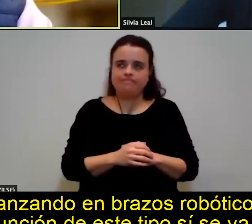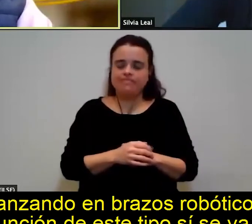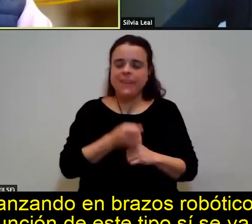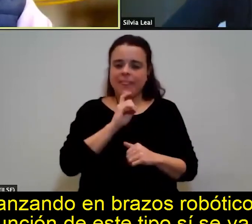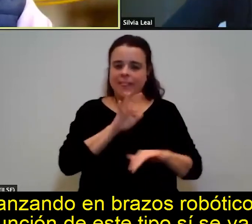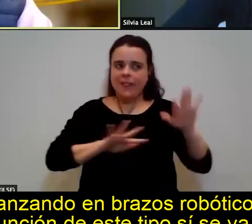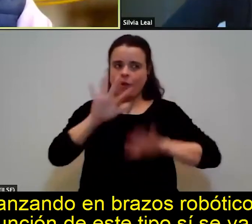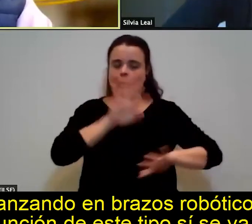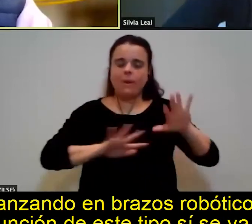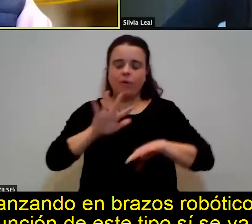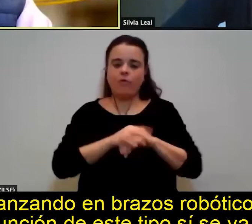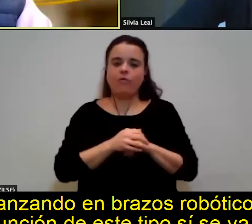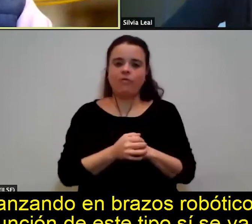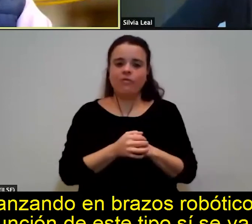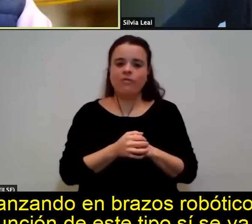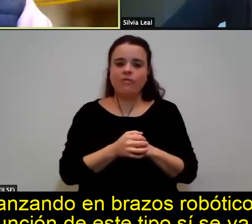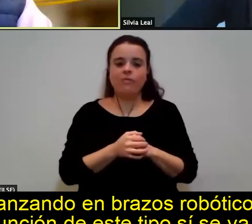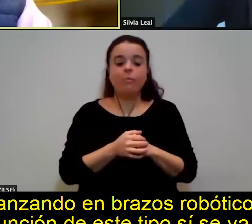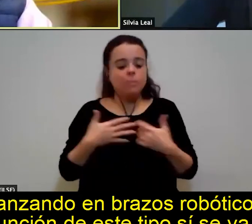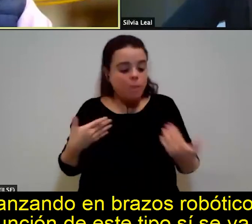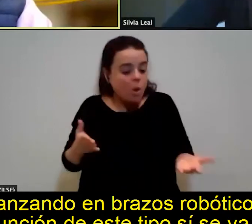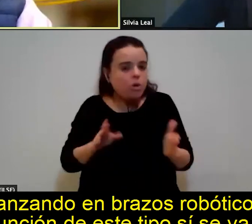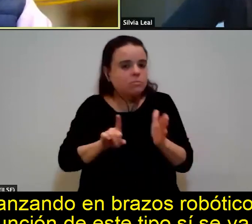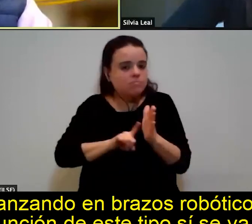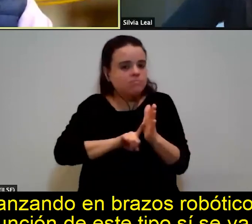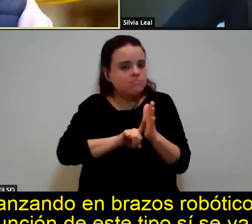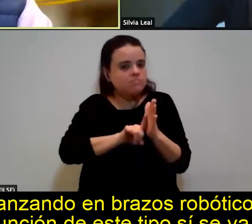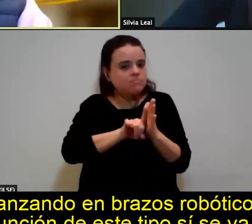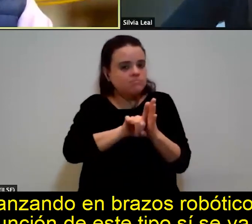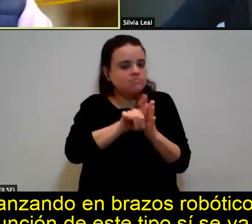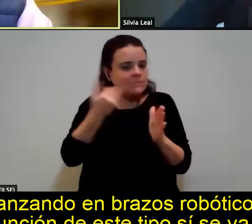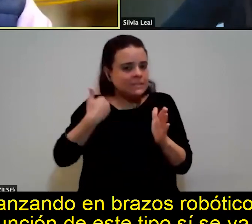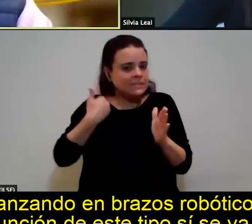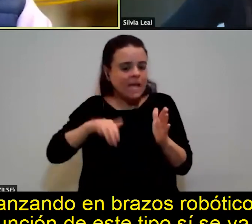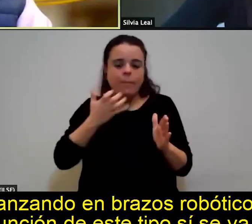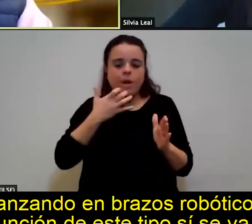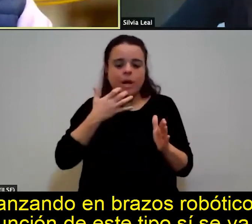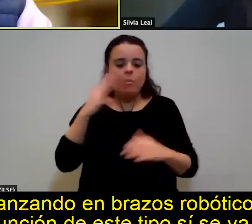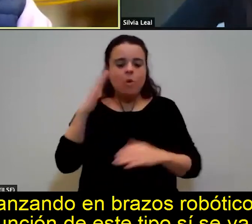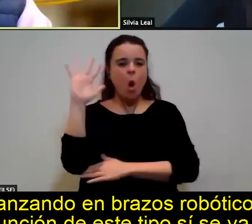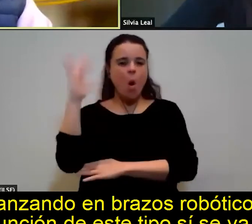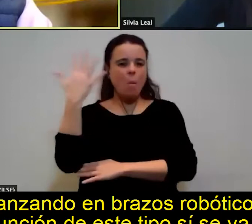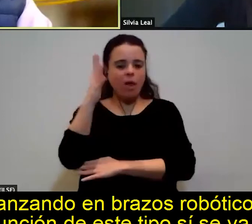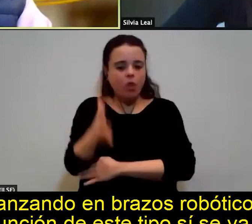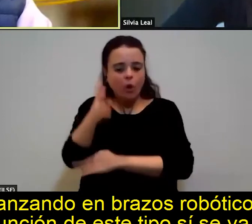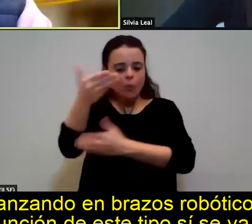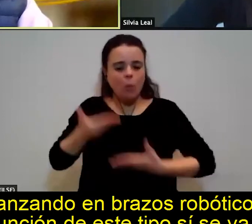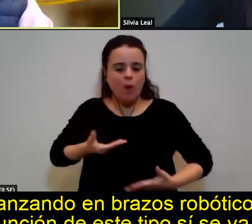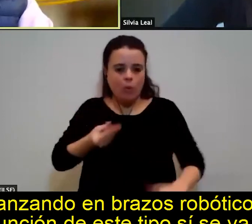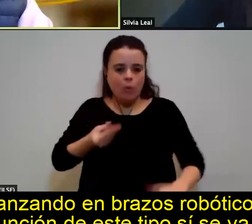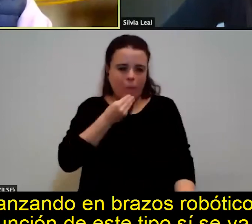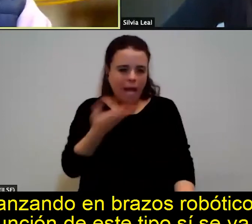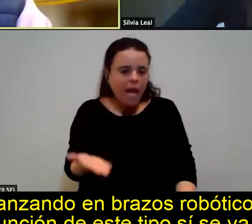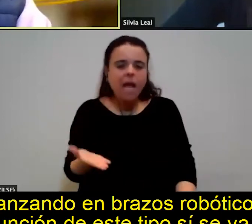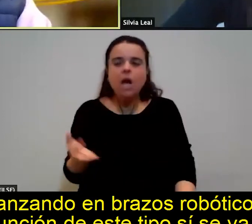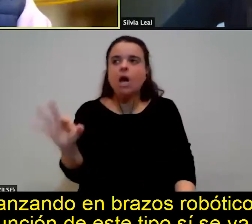¿no? Pero bueno, ya se está avanzando en brazos robóticos que te ayudan a comer, que te ayudan a pues algún